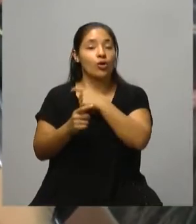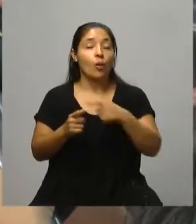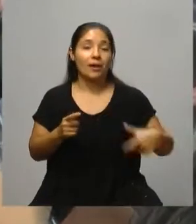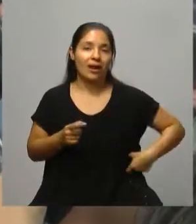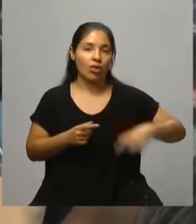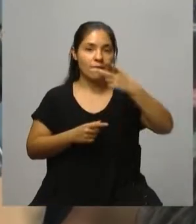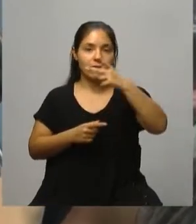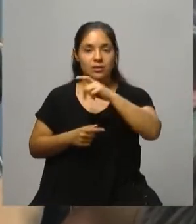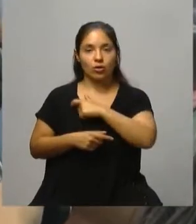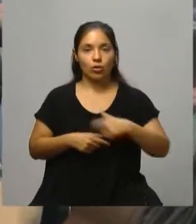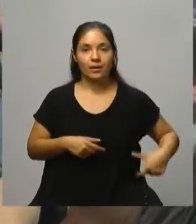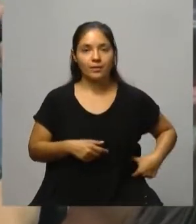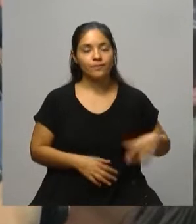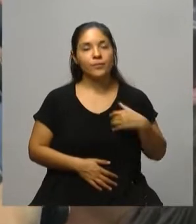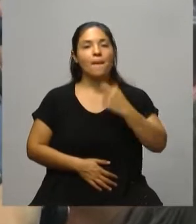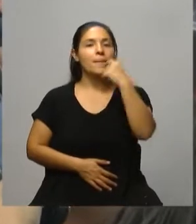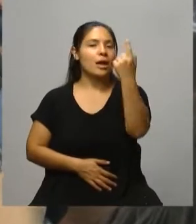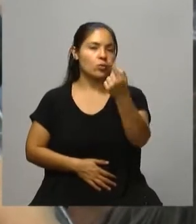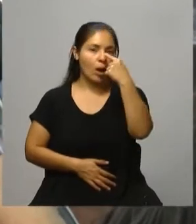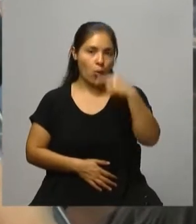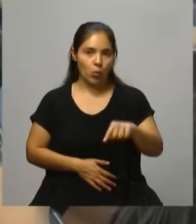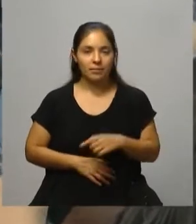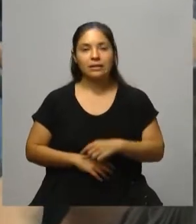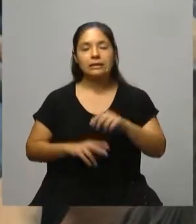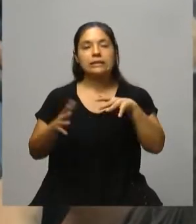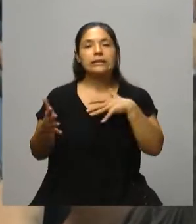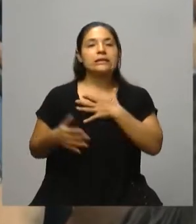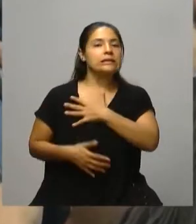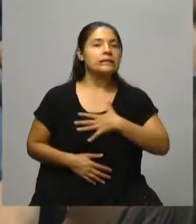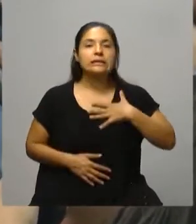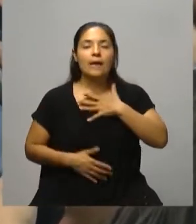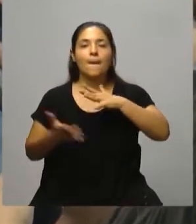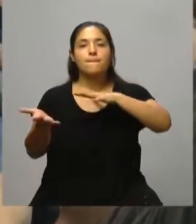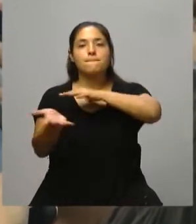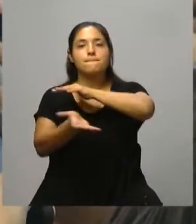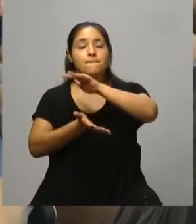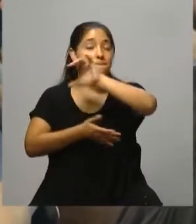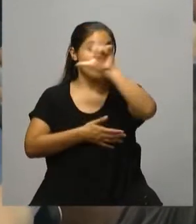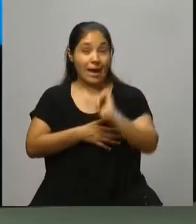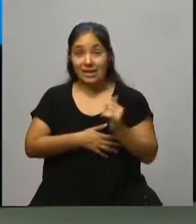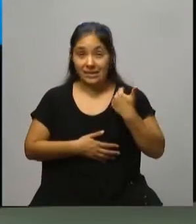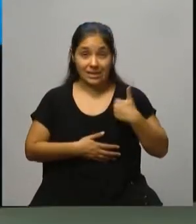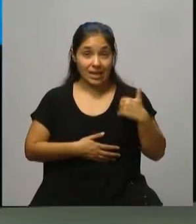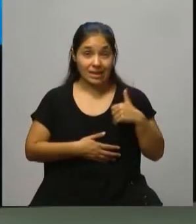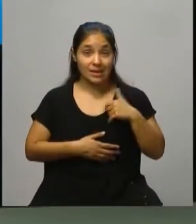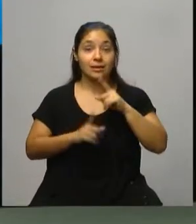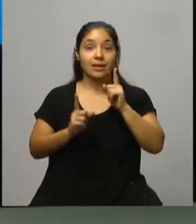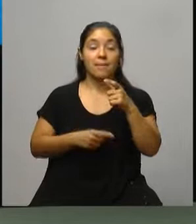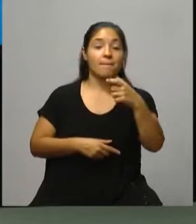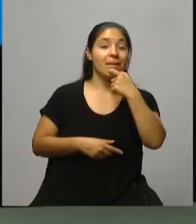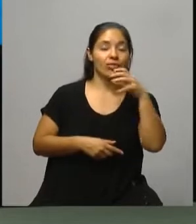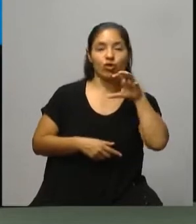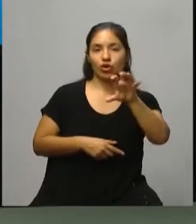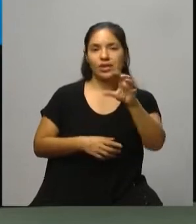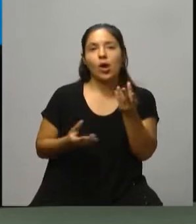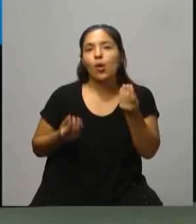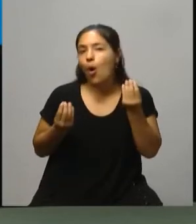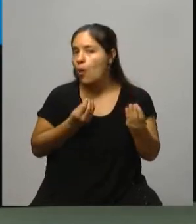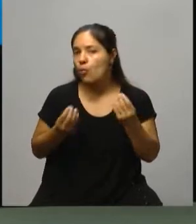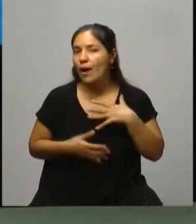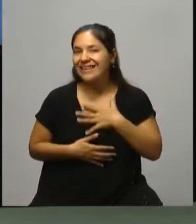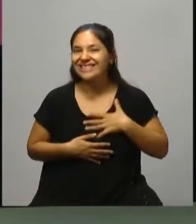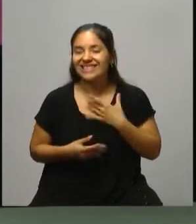departamento y se observa, pero dentro de la Unión Cívica Radical se dice que él está más cercano a la figura de Cobos, que siempre ha existido